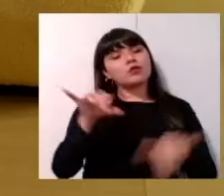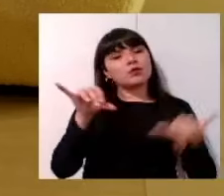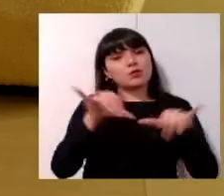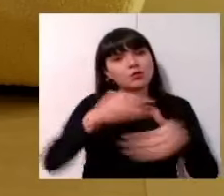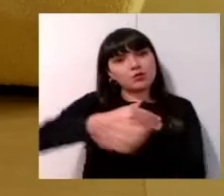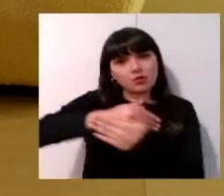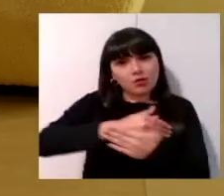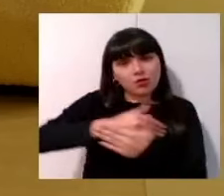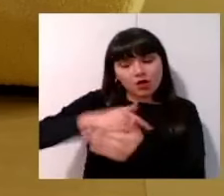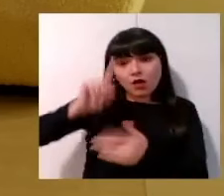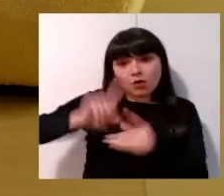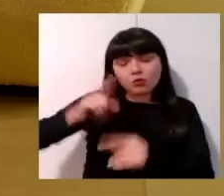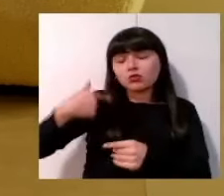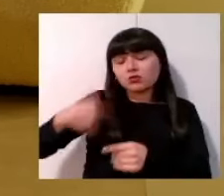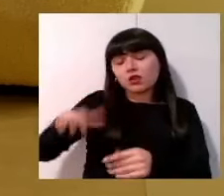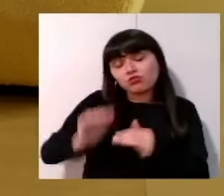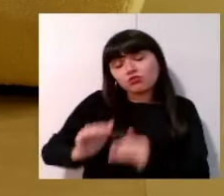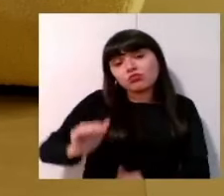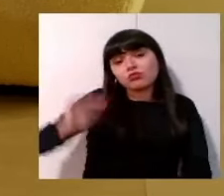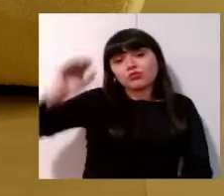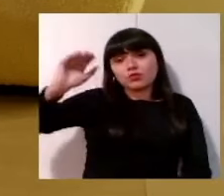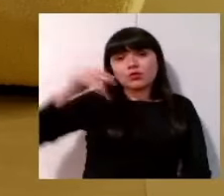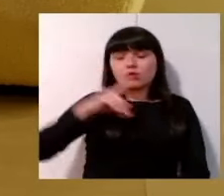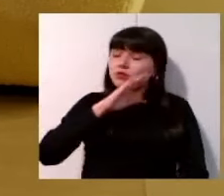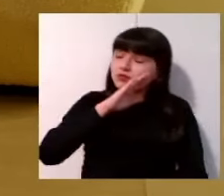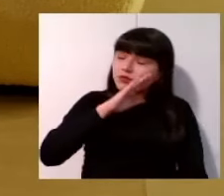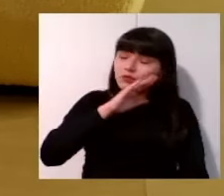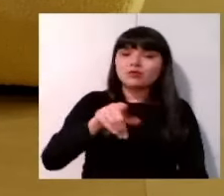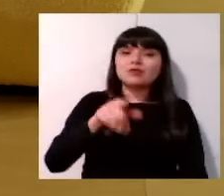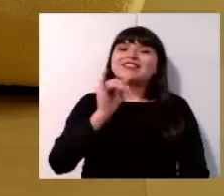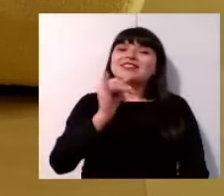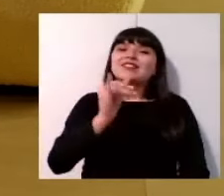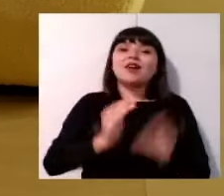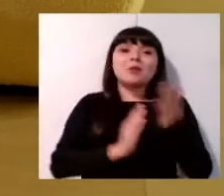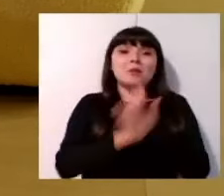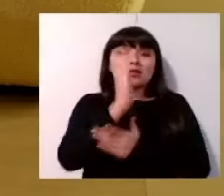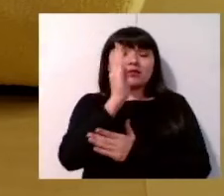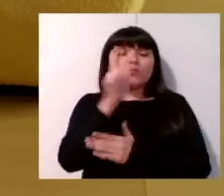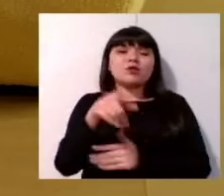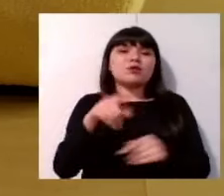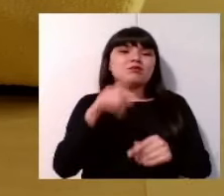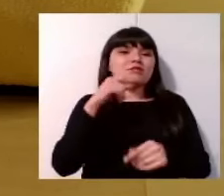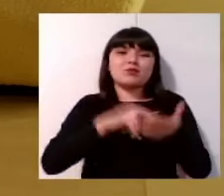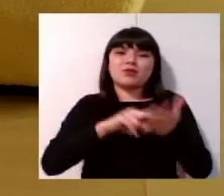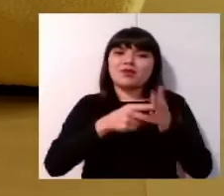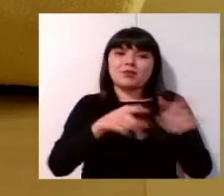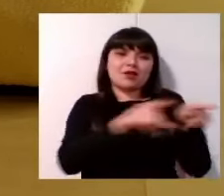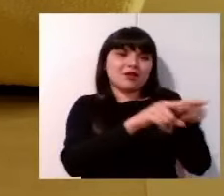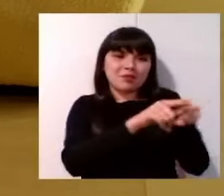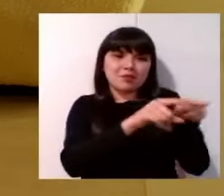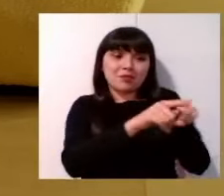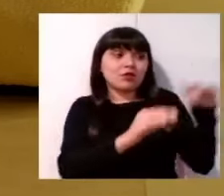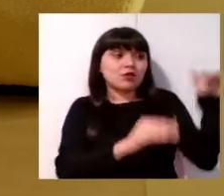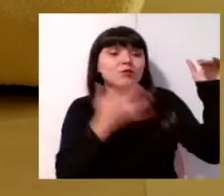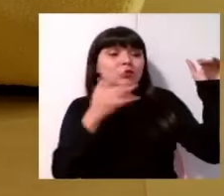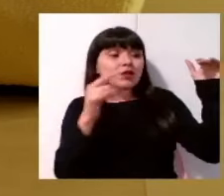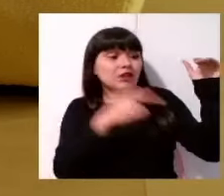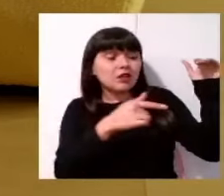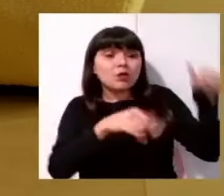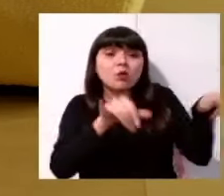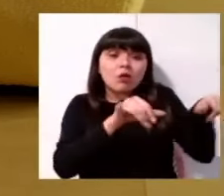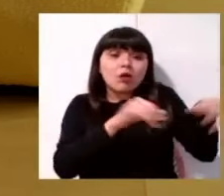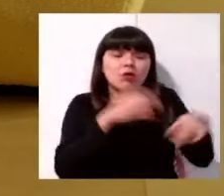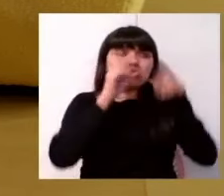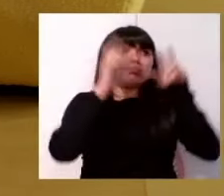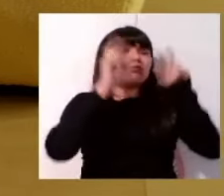de corrido. En general, al principio va a ser problemático para el hermano más grande, porque la bobita se va a despertar más veces, va a llorar en la noche y